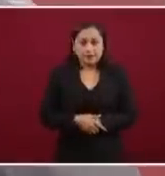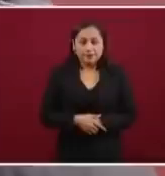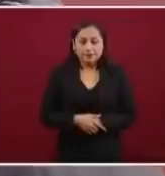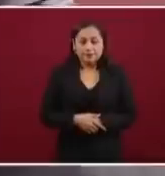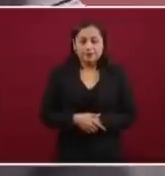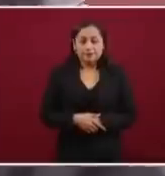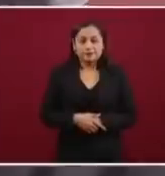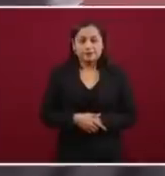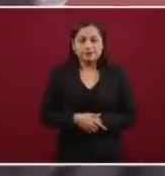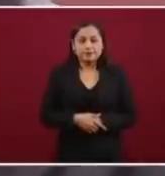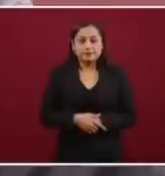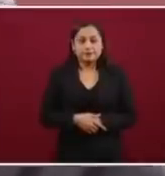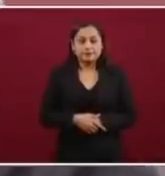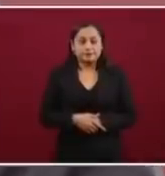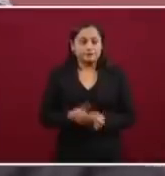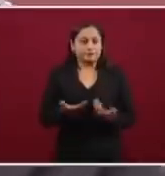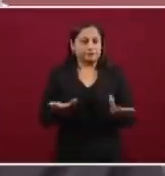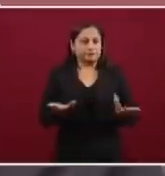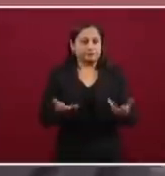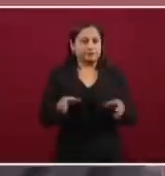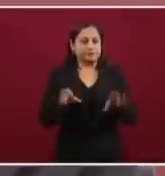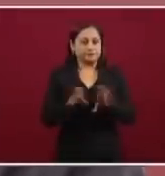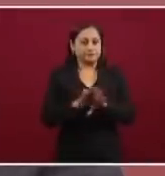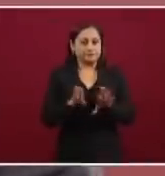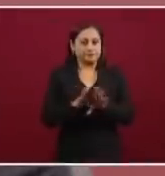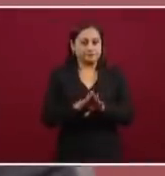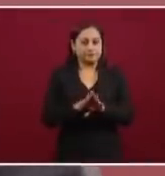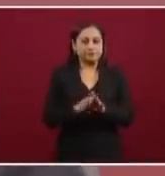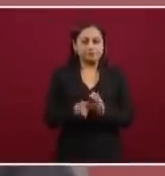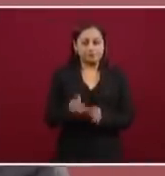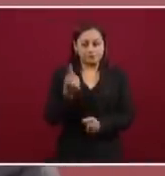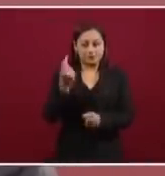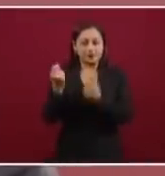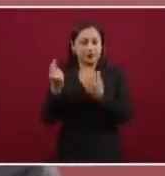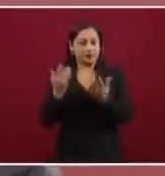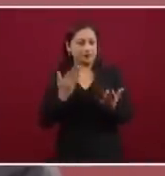los que van a las iglesias, yo he ido,